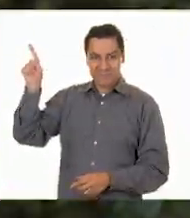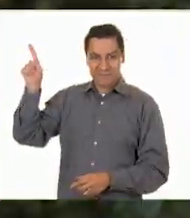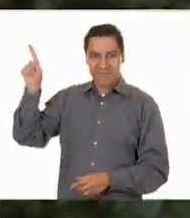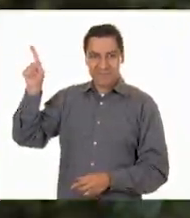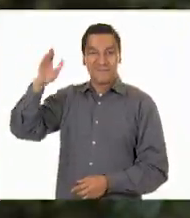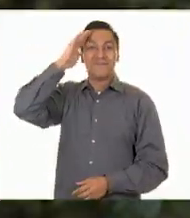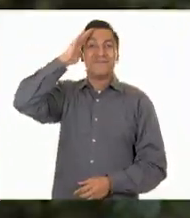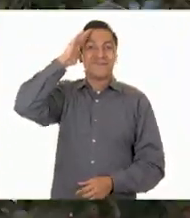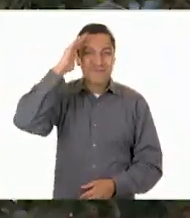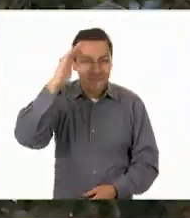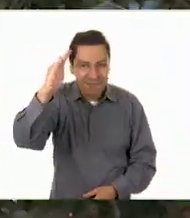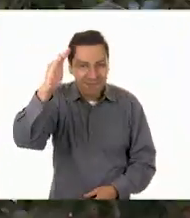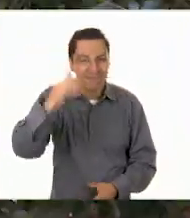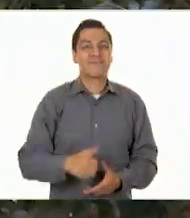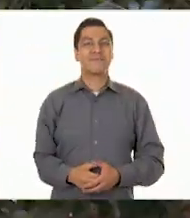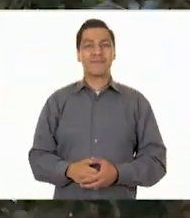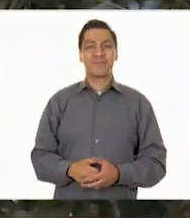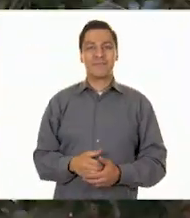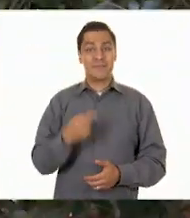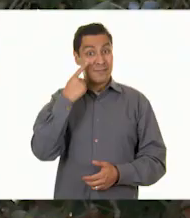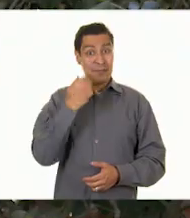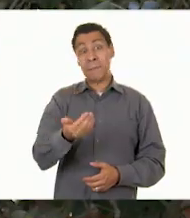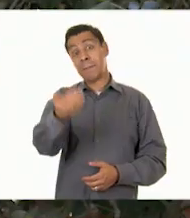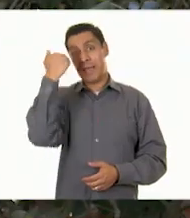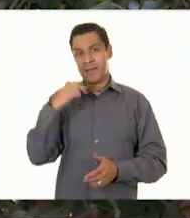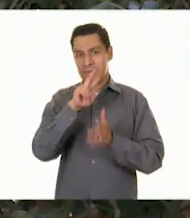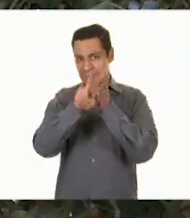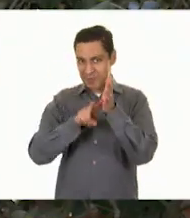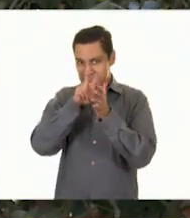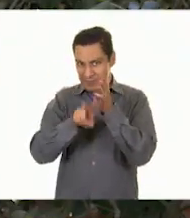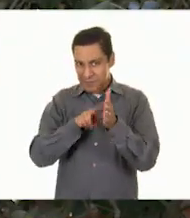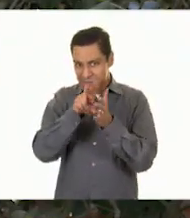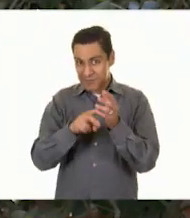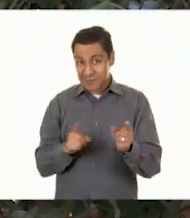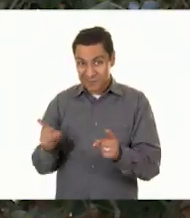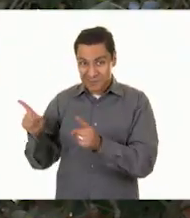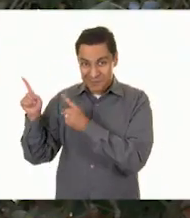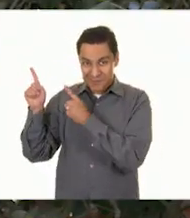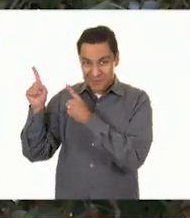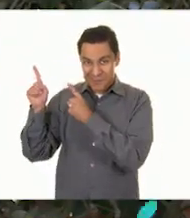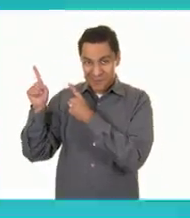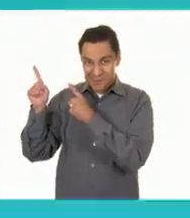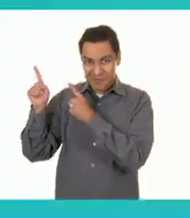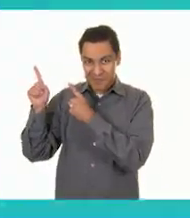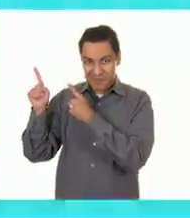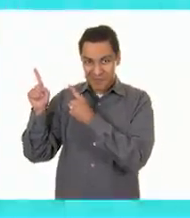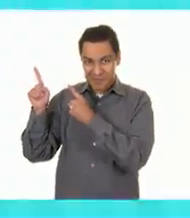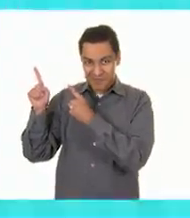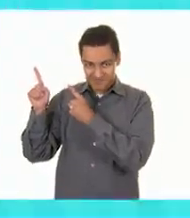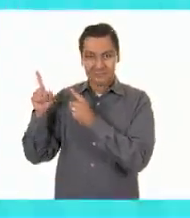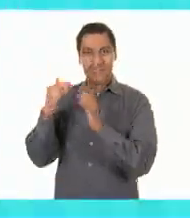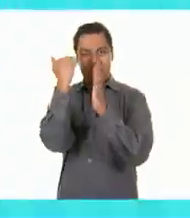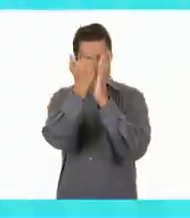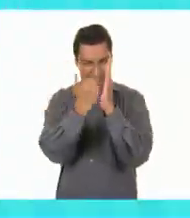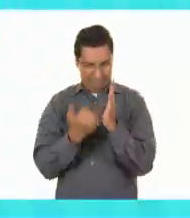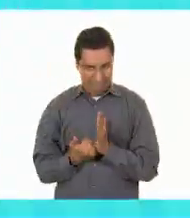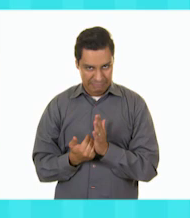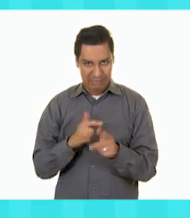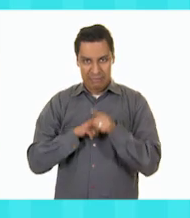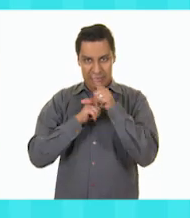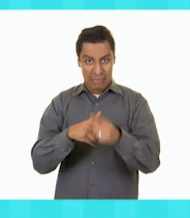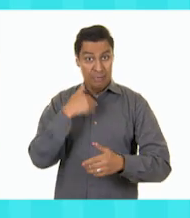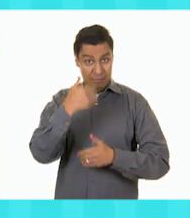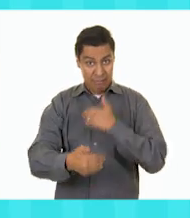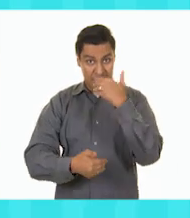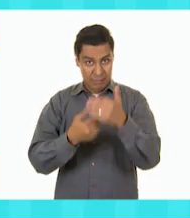hola vamos a ver el siguiente vídeo buenas prácticas para seguir